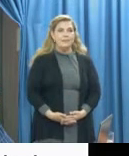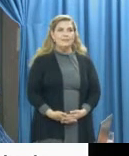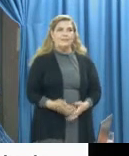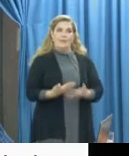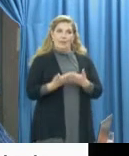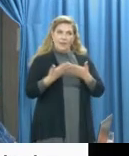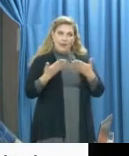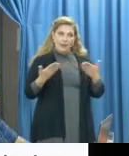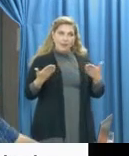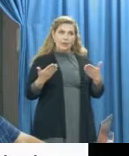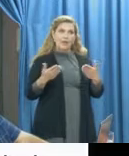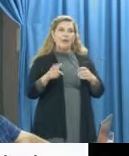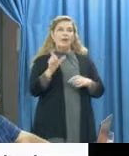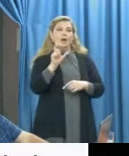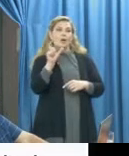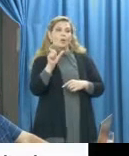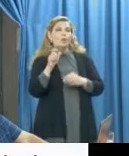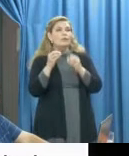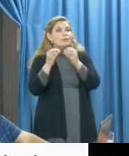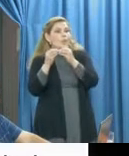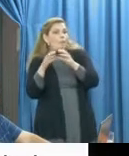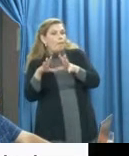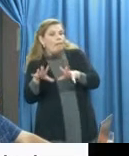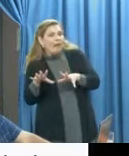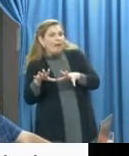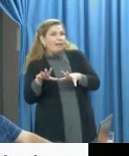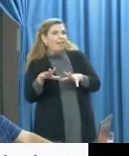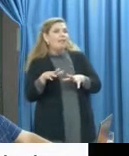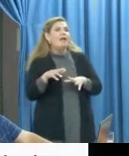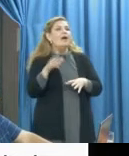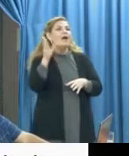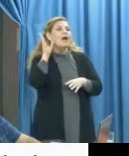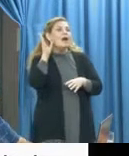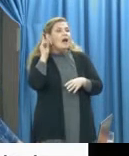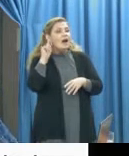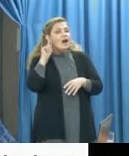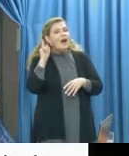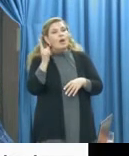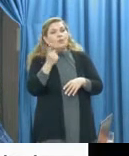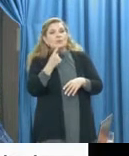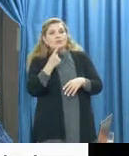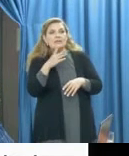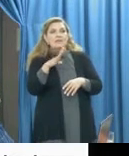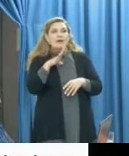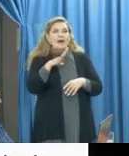Cuando hablamos de pérdidas auditivas hay una terminología que se maneja.